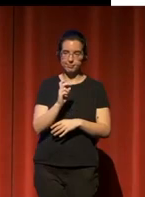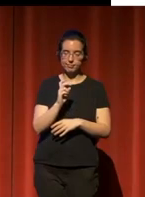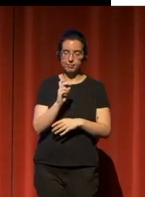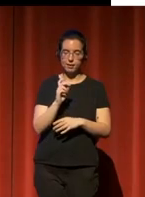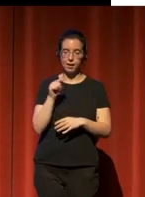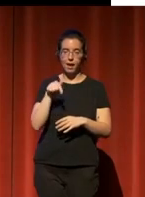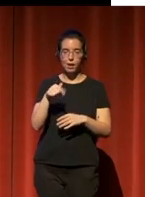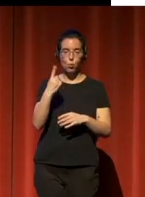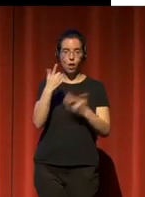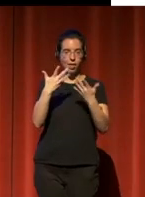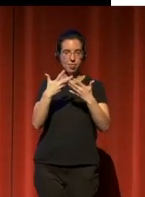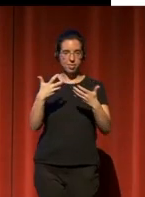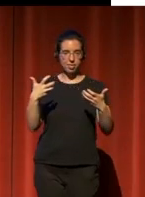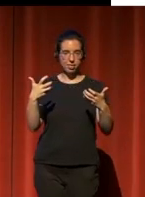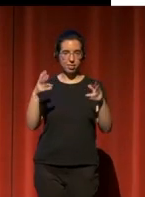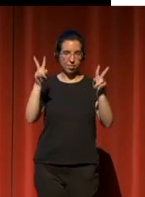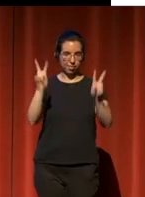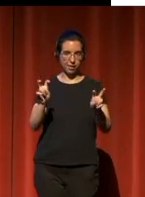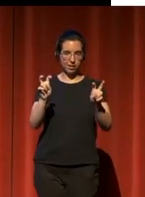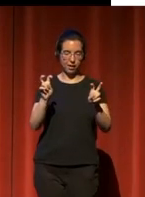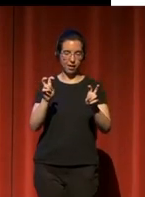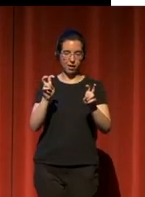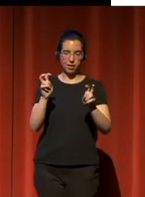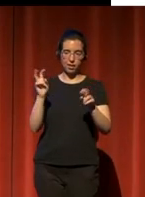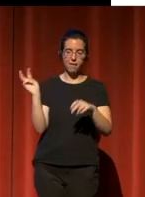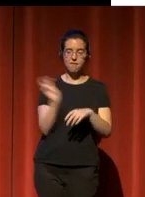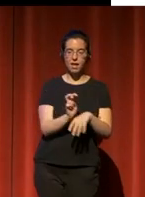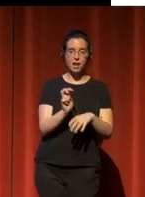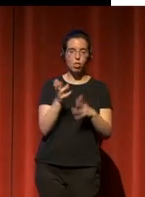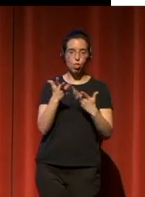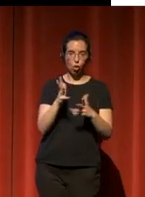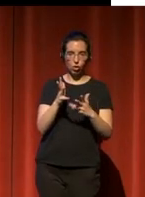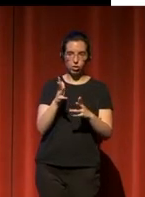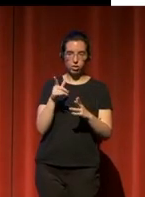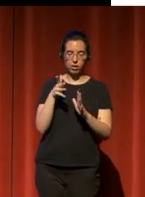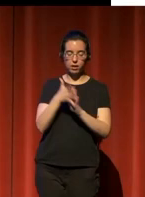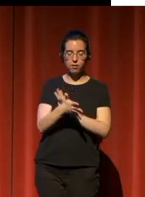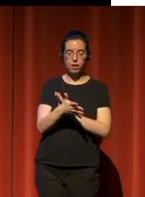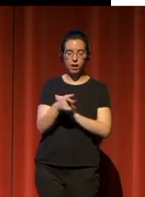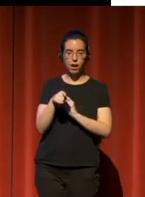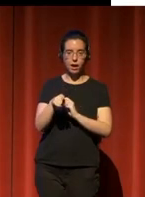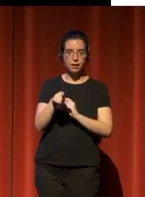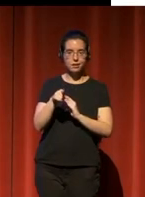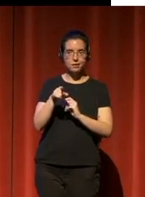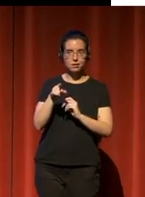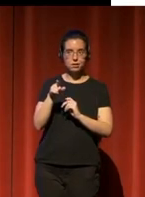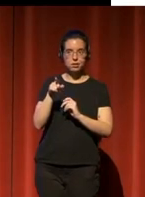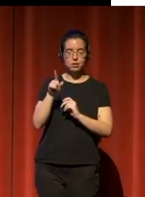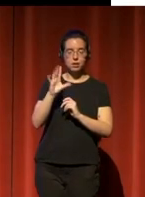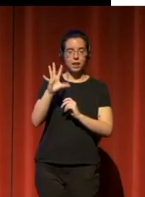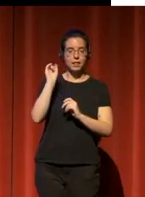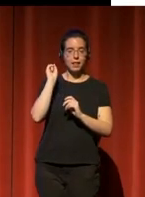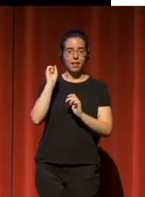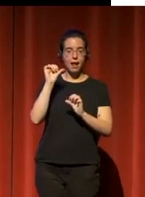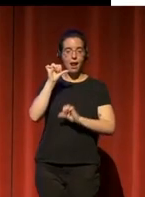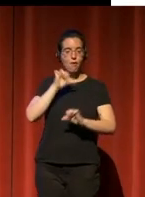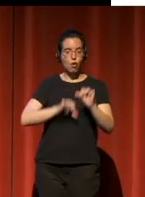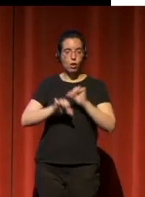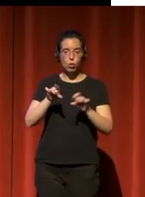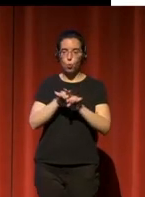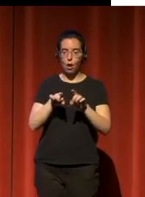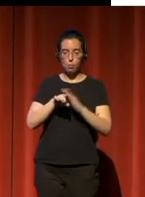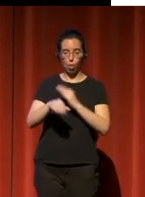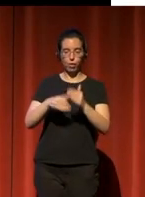tenéis una cita de de la Fuente como un poco entiende estos laboratorios como procesos